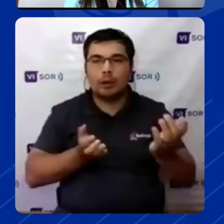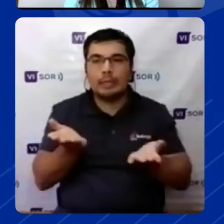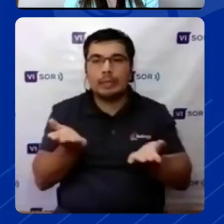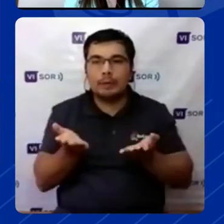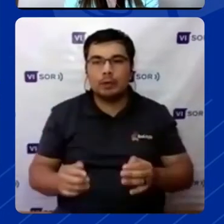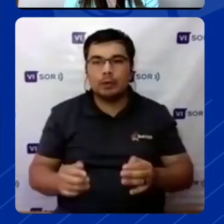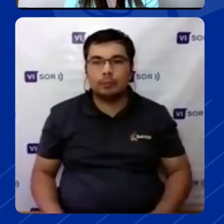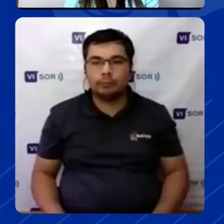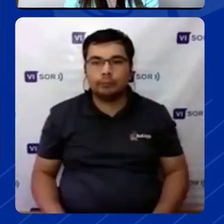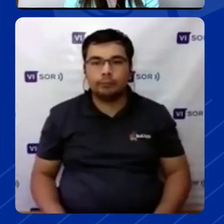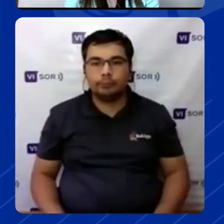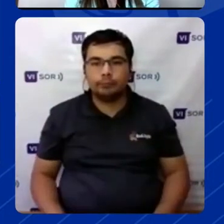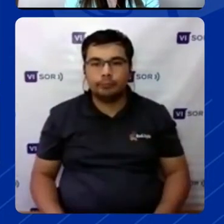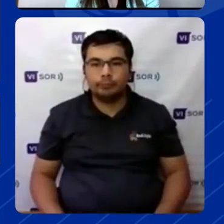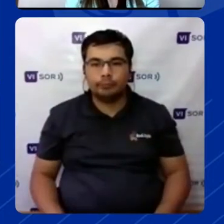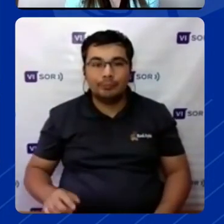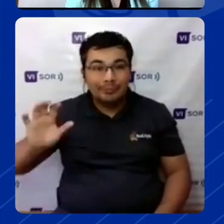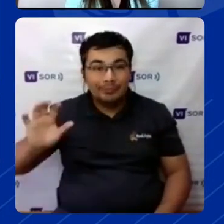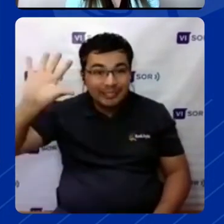Oli.